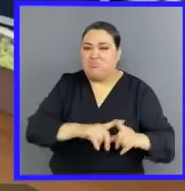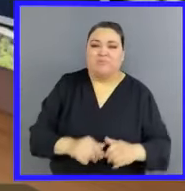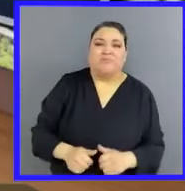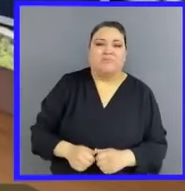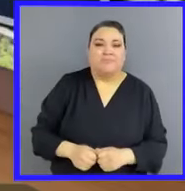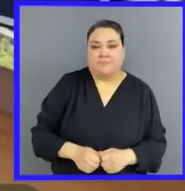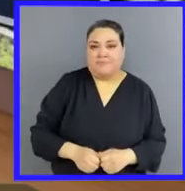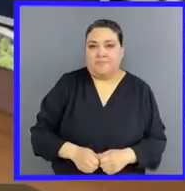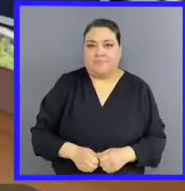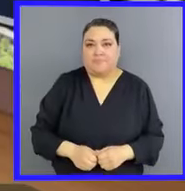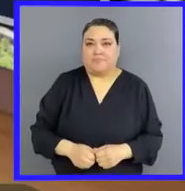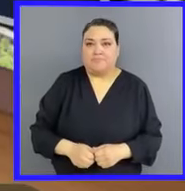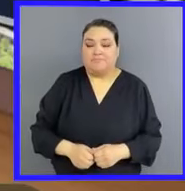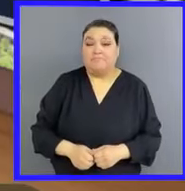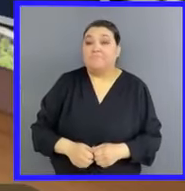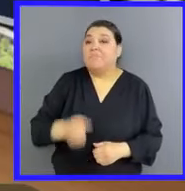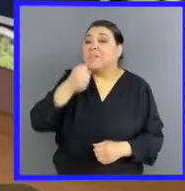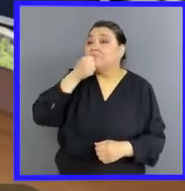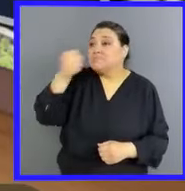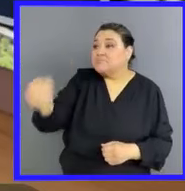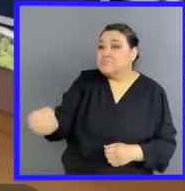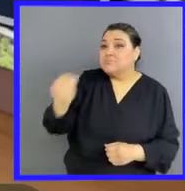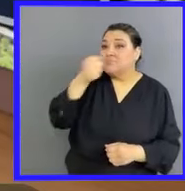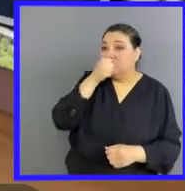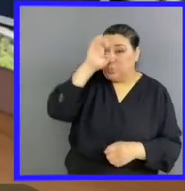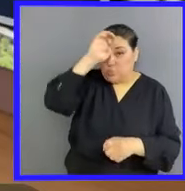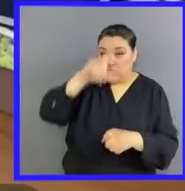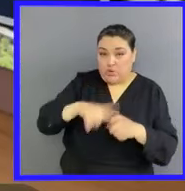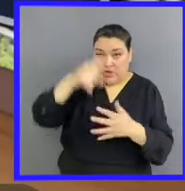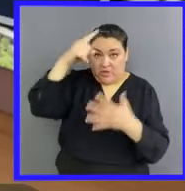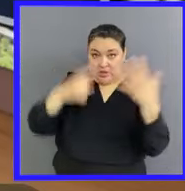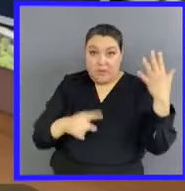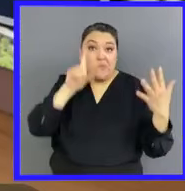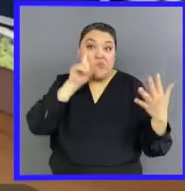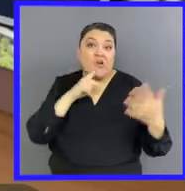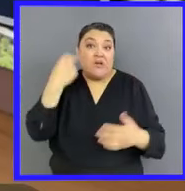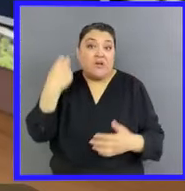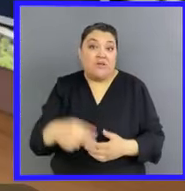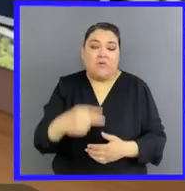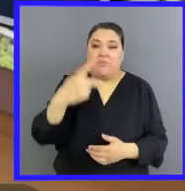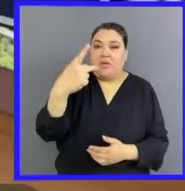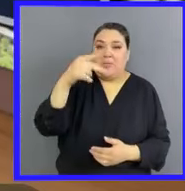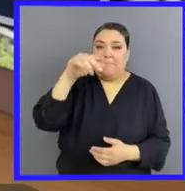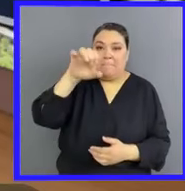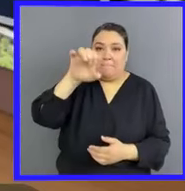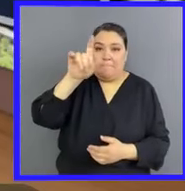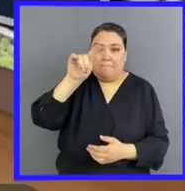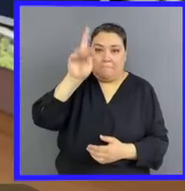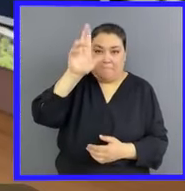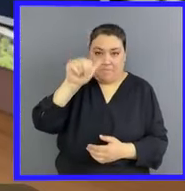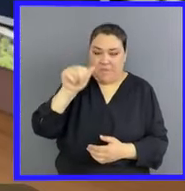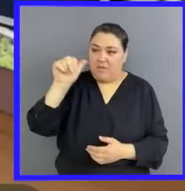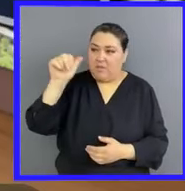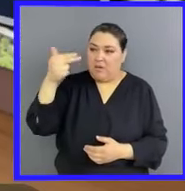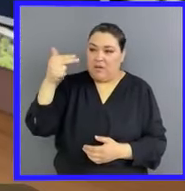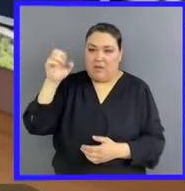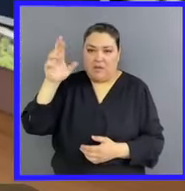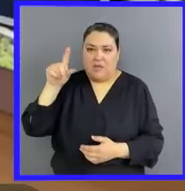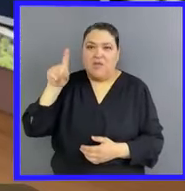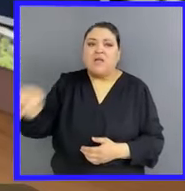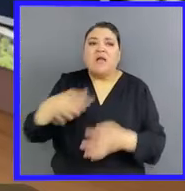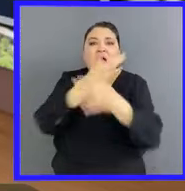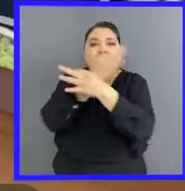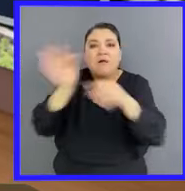Y en entrevista para Plural TV, Petra Hernández, artesana del taller de leñateros, llamó a valorar el trabajo de las y